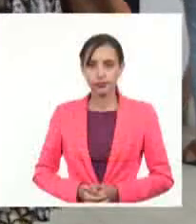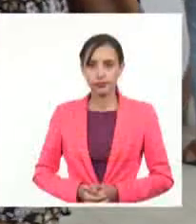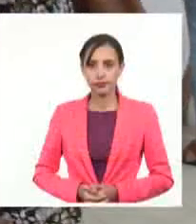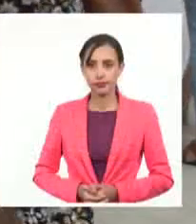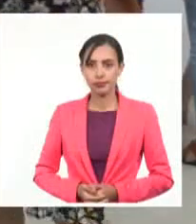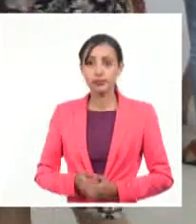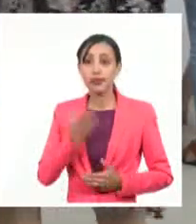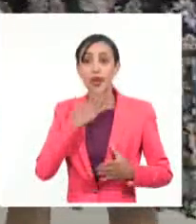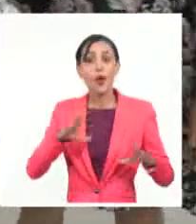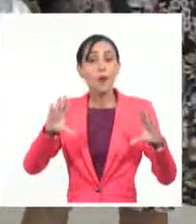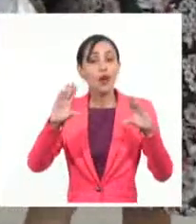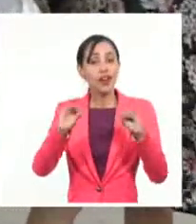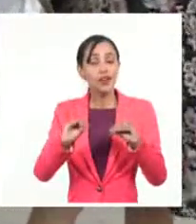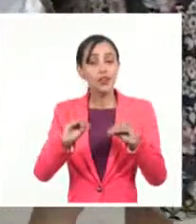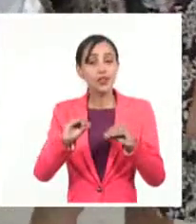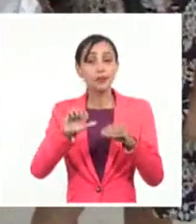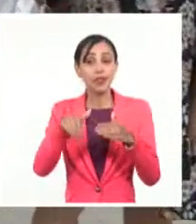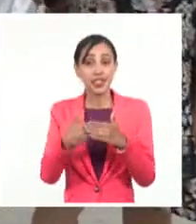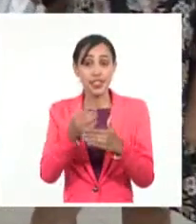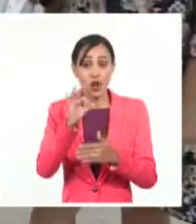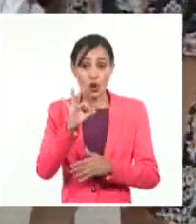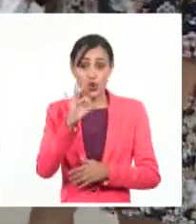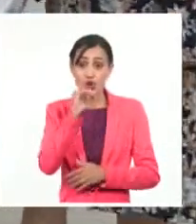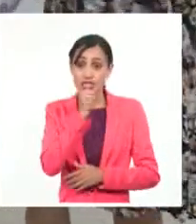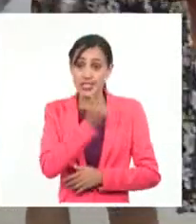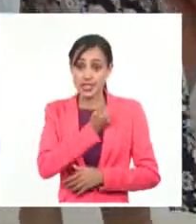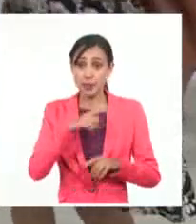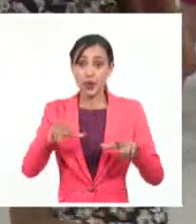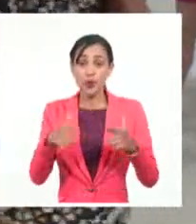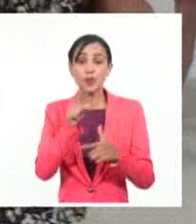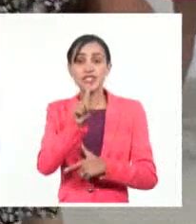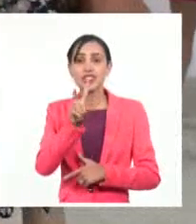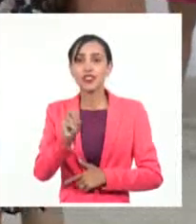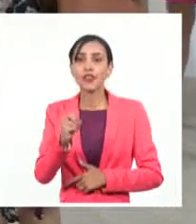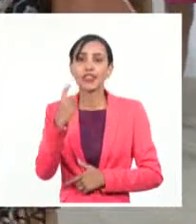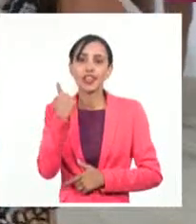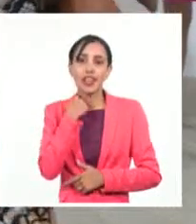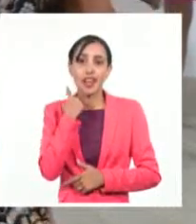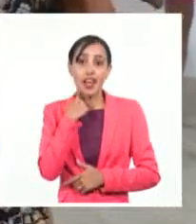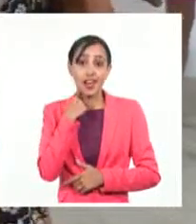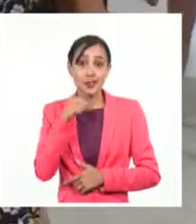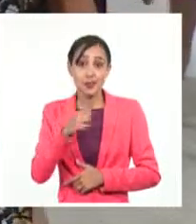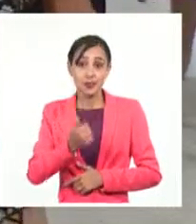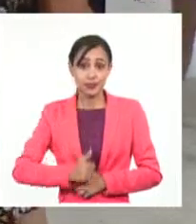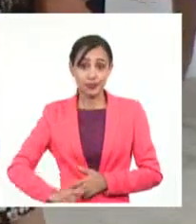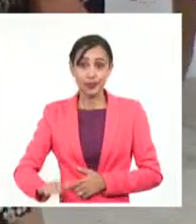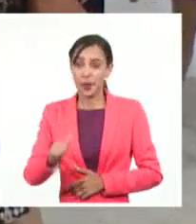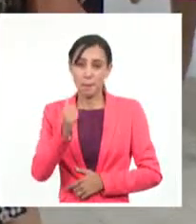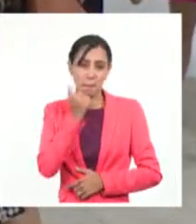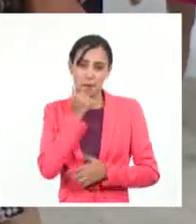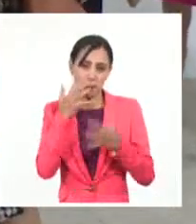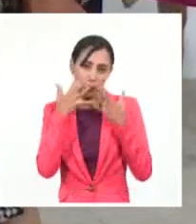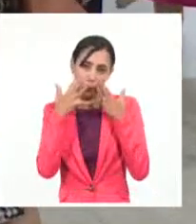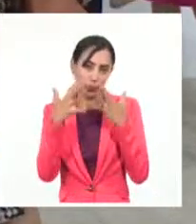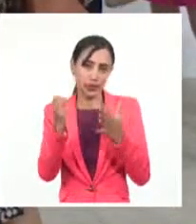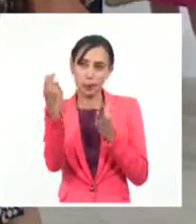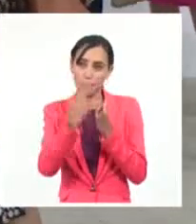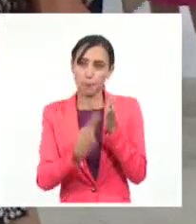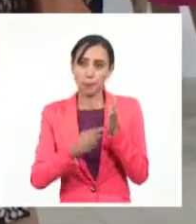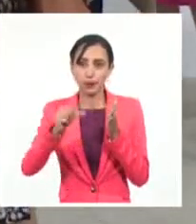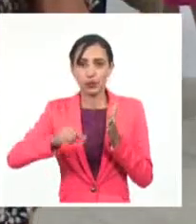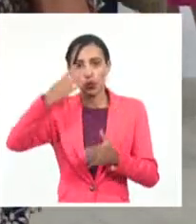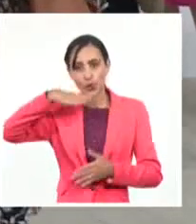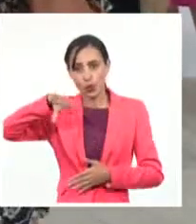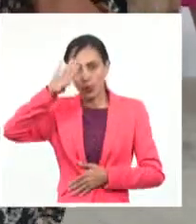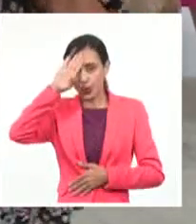Buenas noches Este hoyo de diciembre se cumplen 120 años del natalicio del más universal de los pintores cubanos